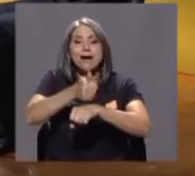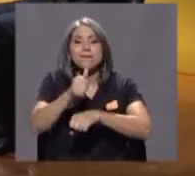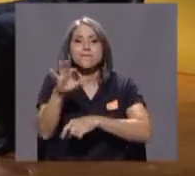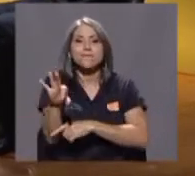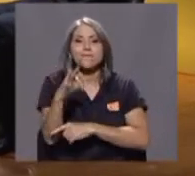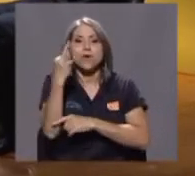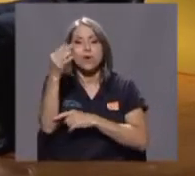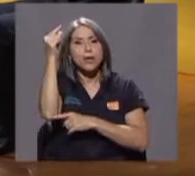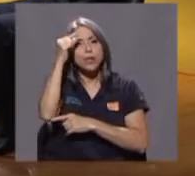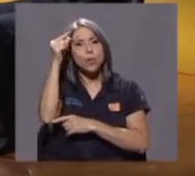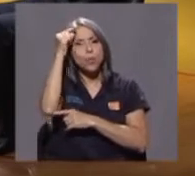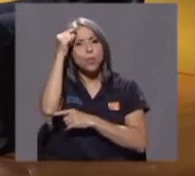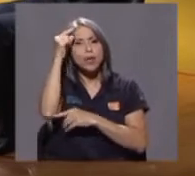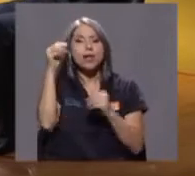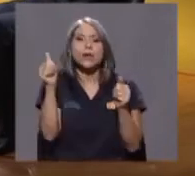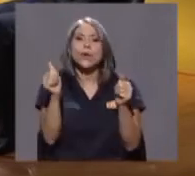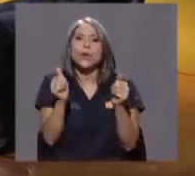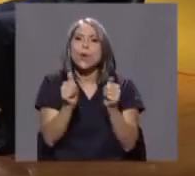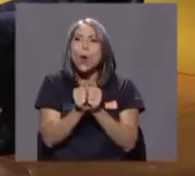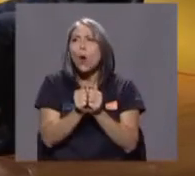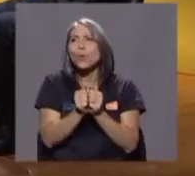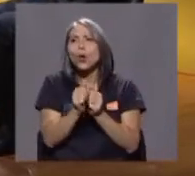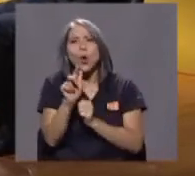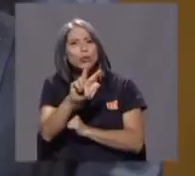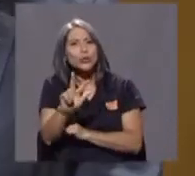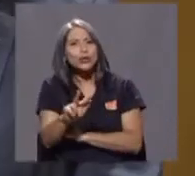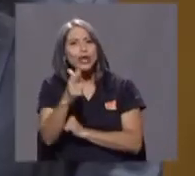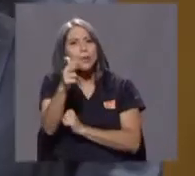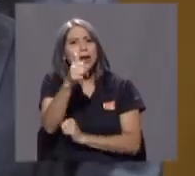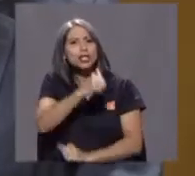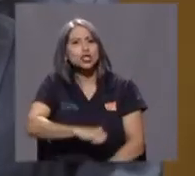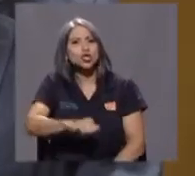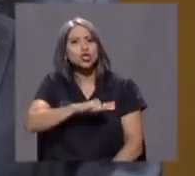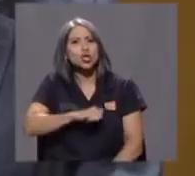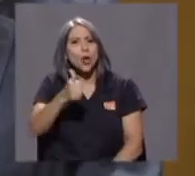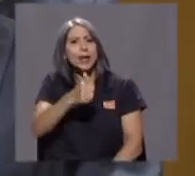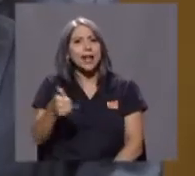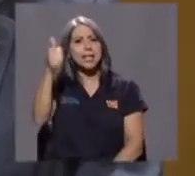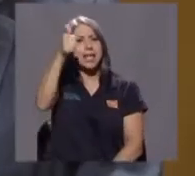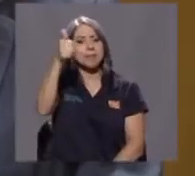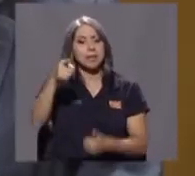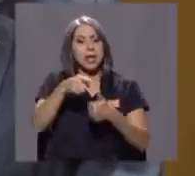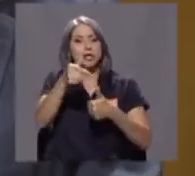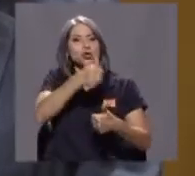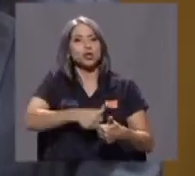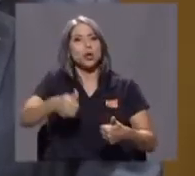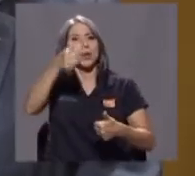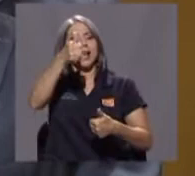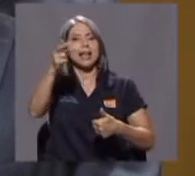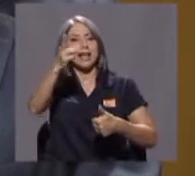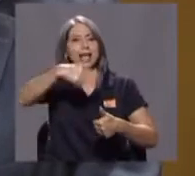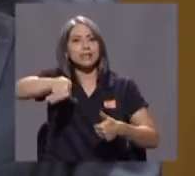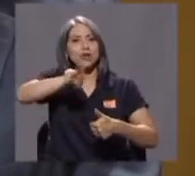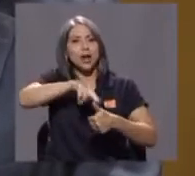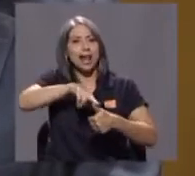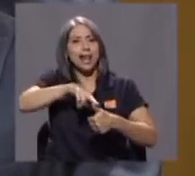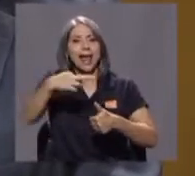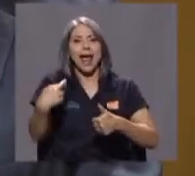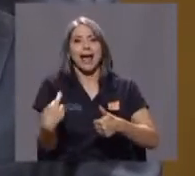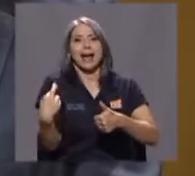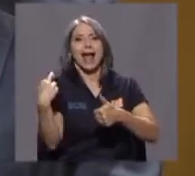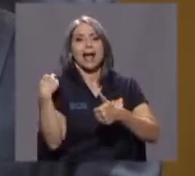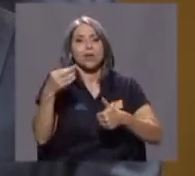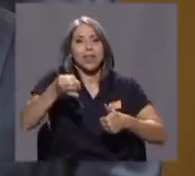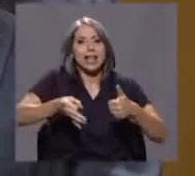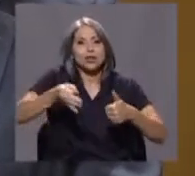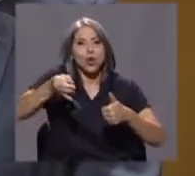gobierno, es decir, como una especie de triple soberanía, porque se establece la soberanía nacional que va a estar a cargo de las